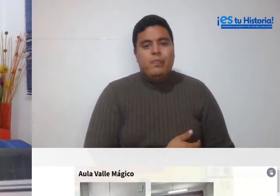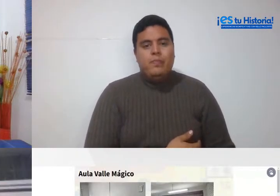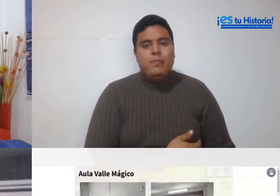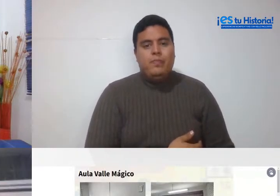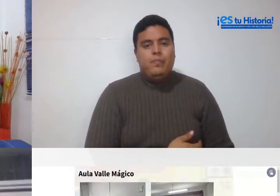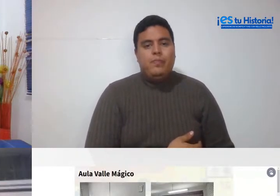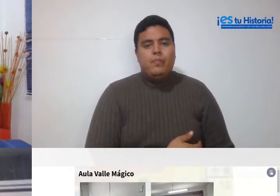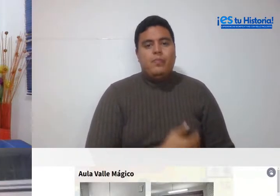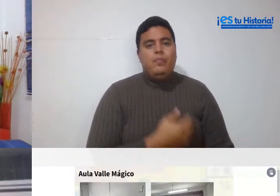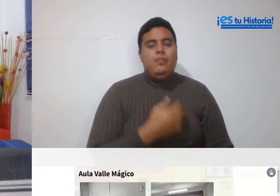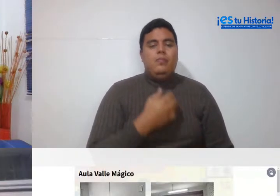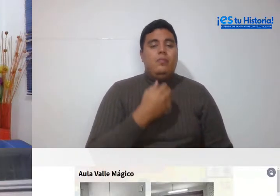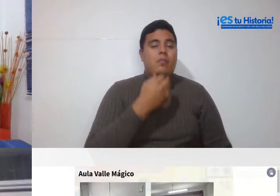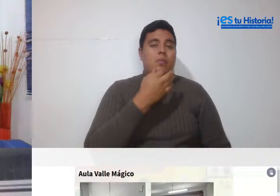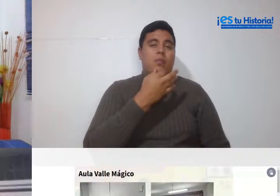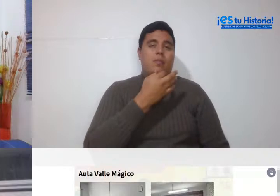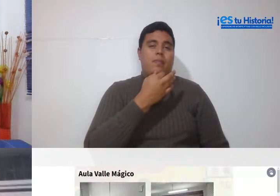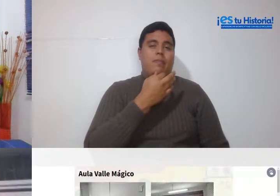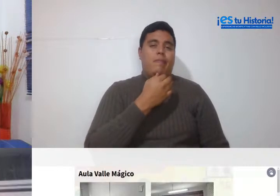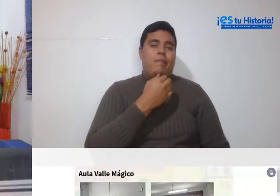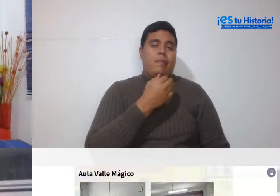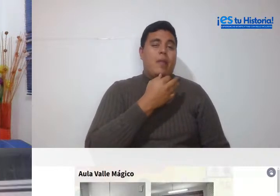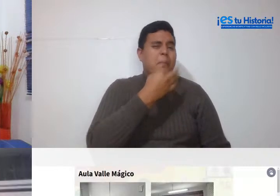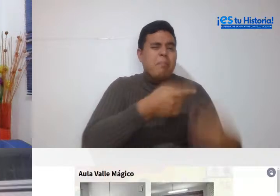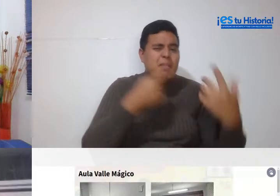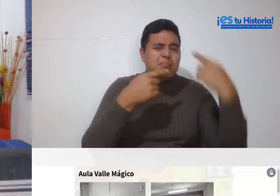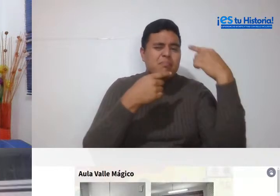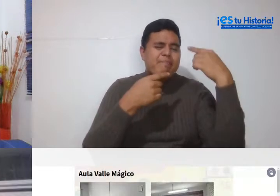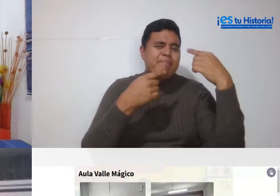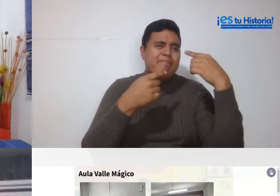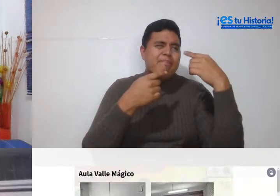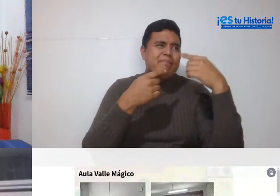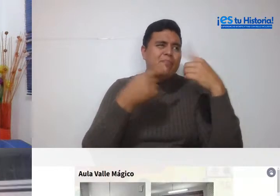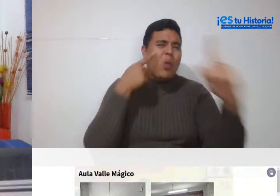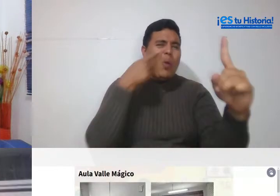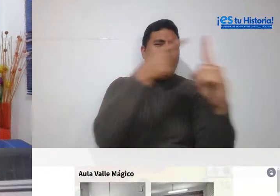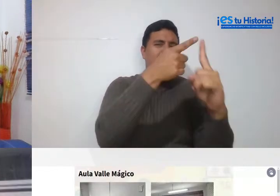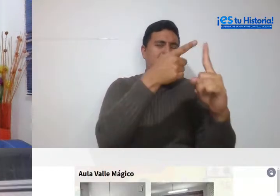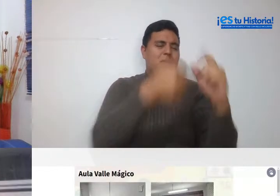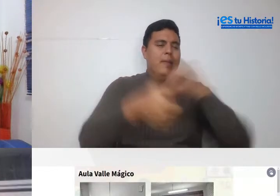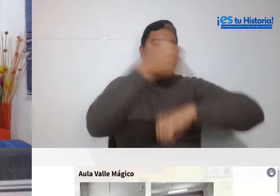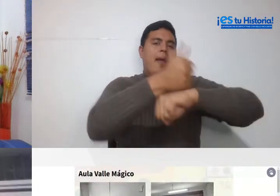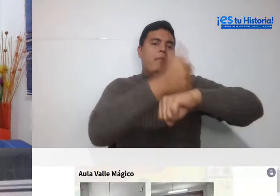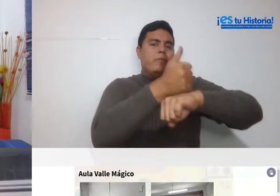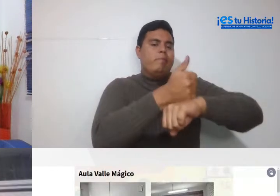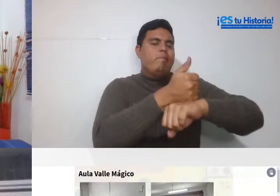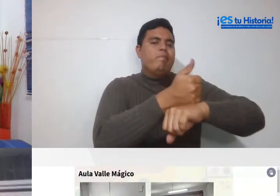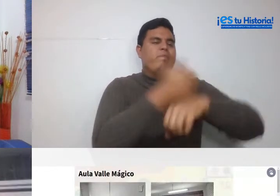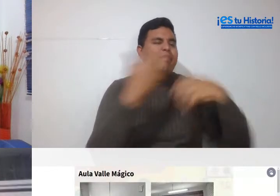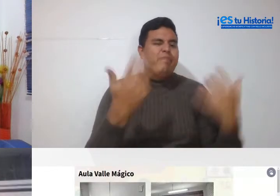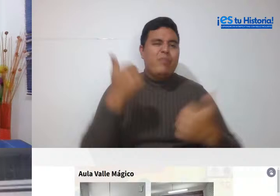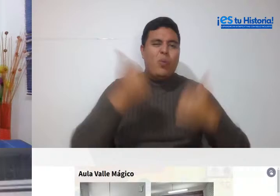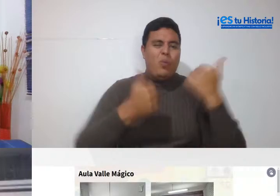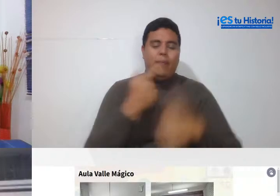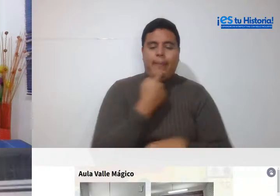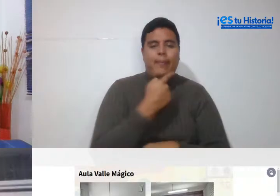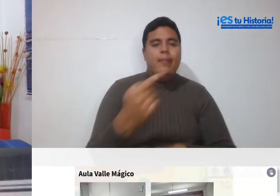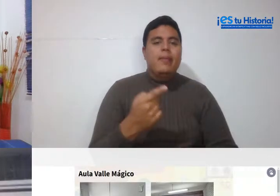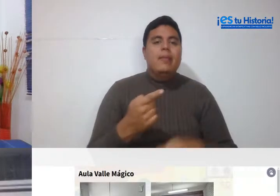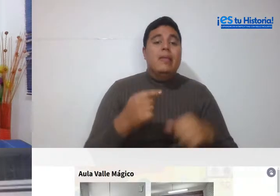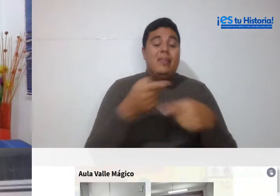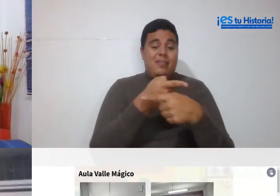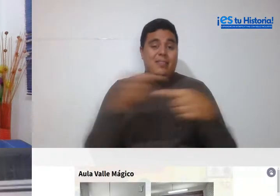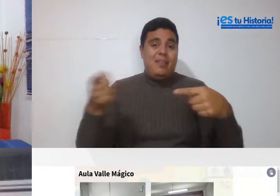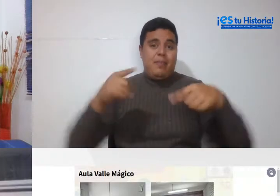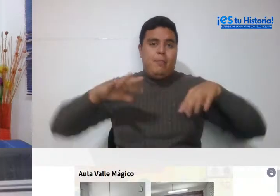La meta que nos ha puesto el rector ha sido, después de llegar de Semana de Desarrollo Institucional, o sea, después de